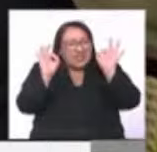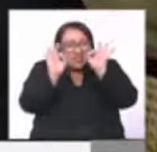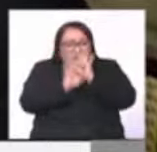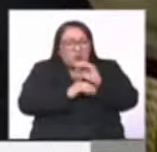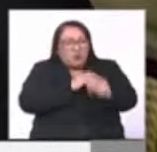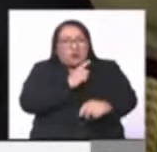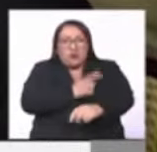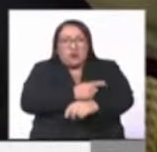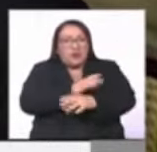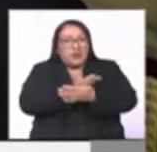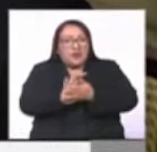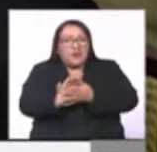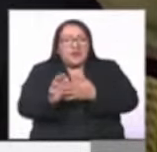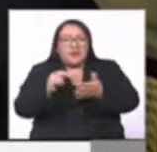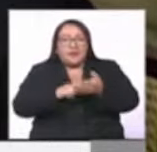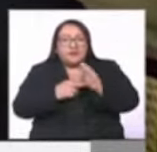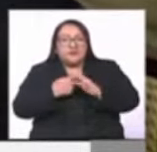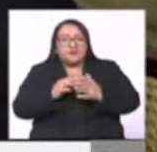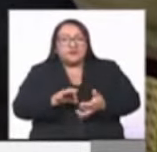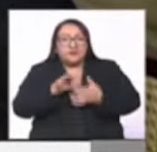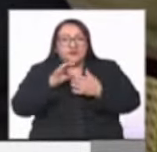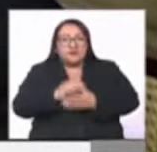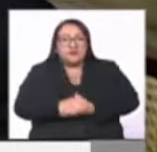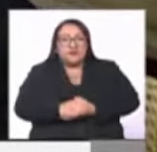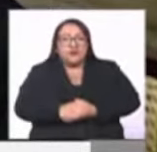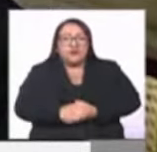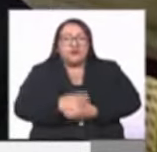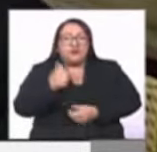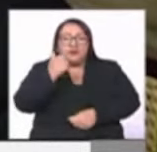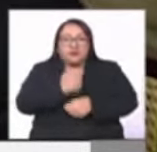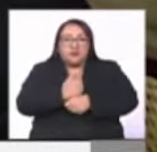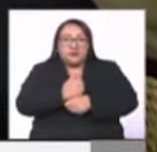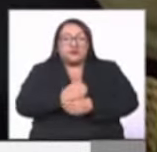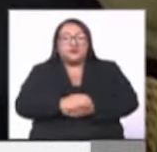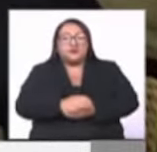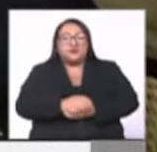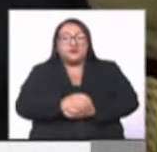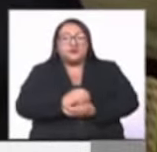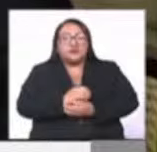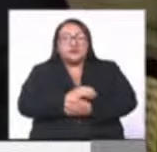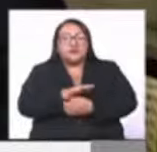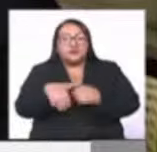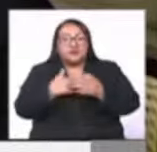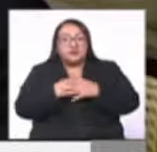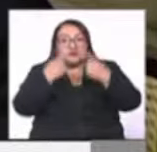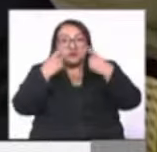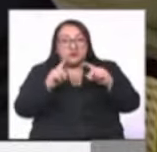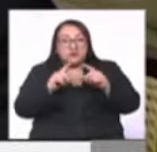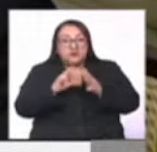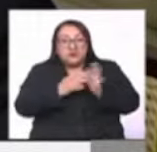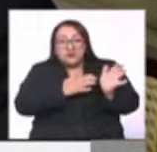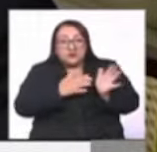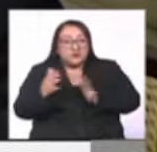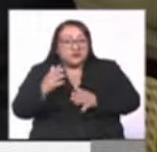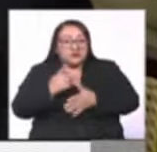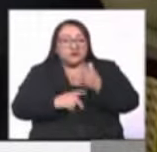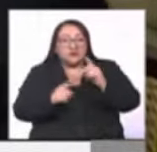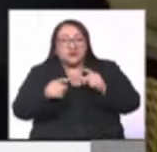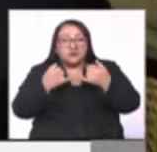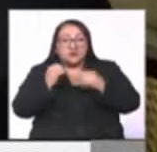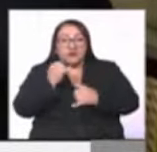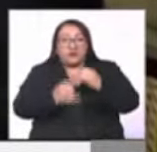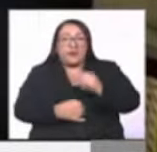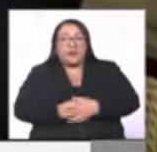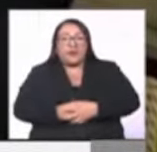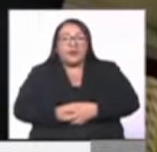poder está exento de esta obligación de que toda decisión más allá de que se trate de un informe